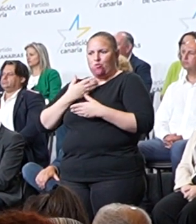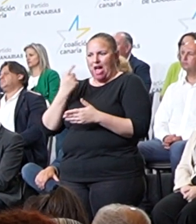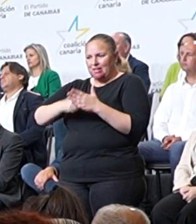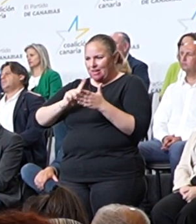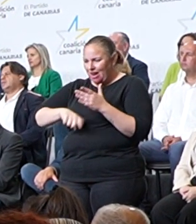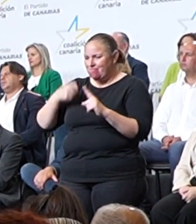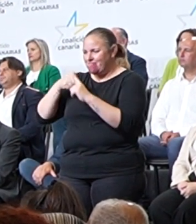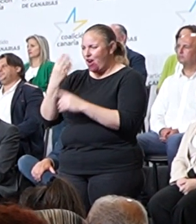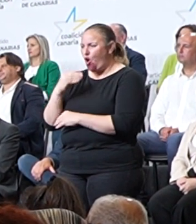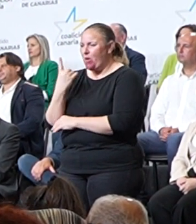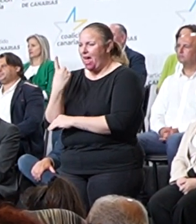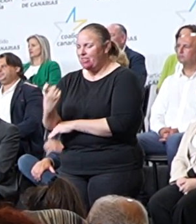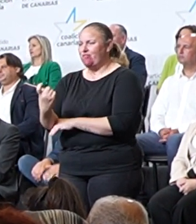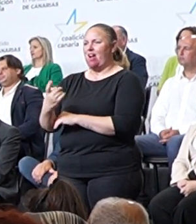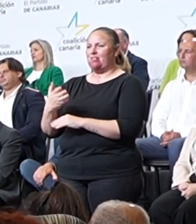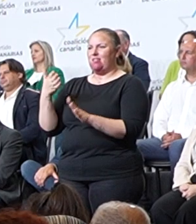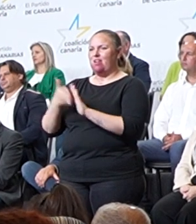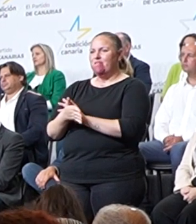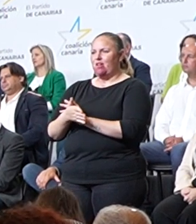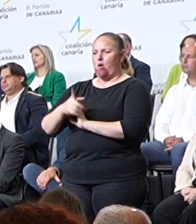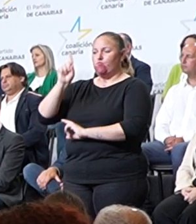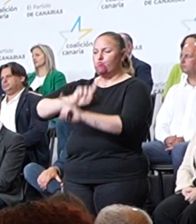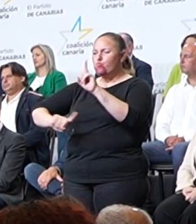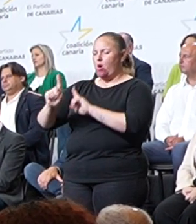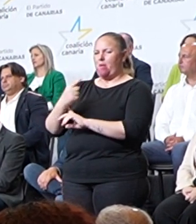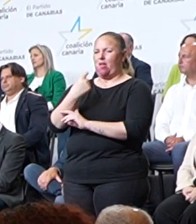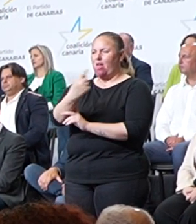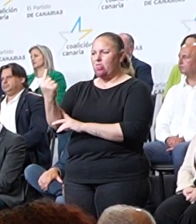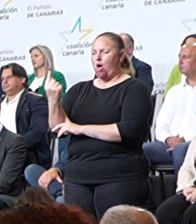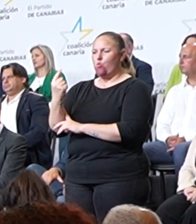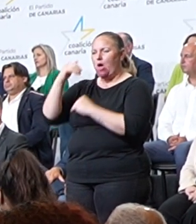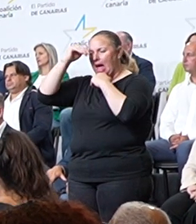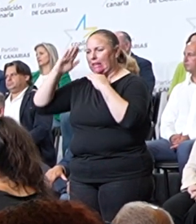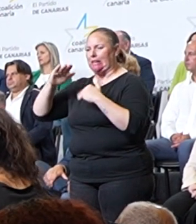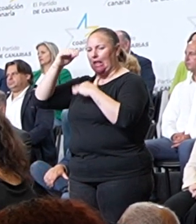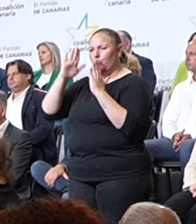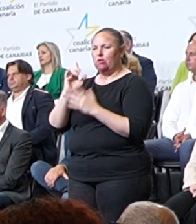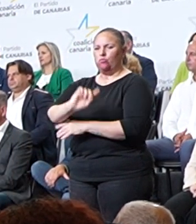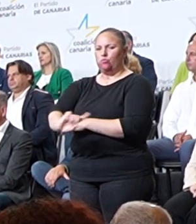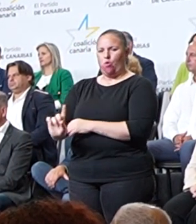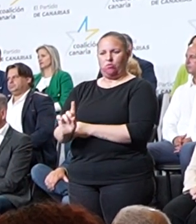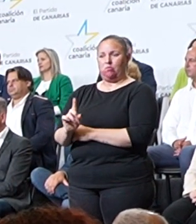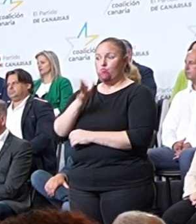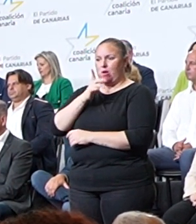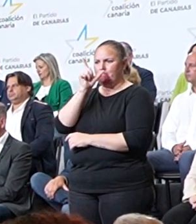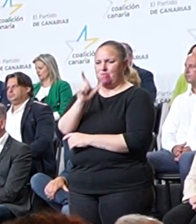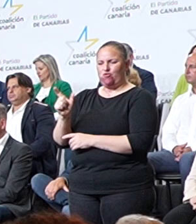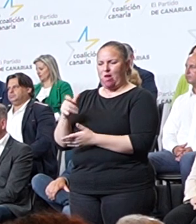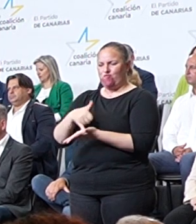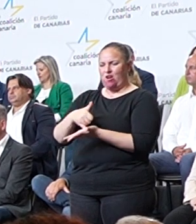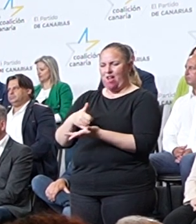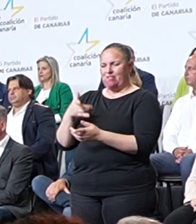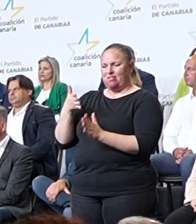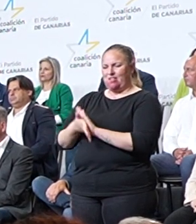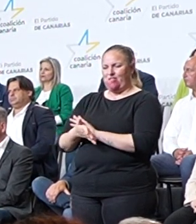jóvenes. No está atendiendo a los problemas de las personas vulnerables, que no tienen una ayuda para